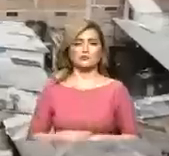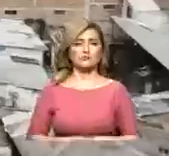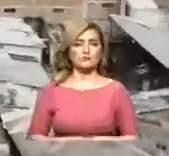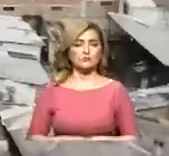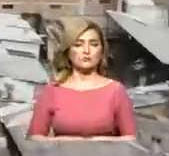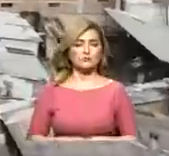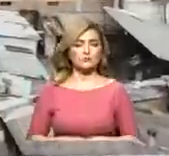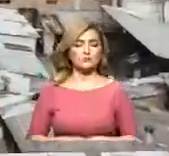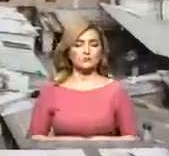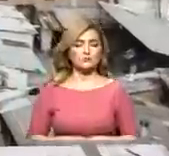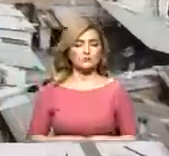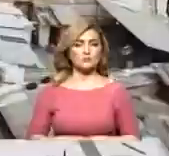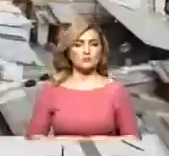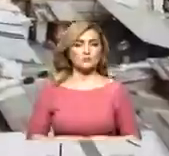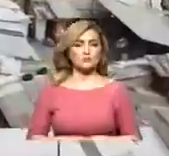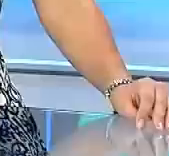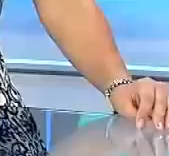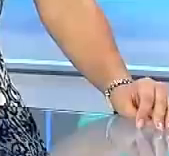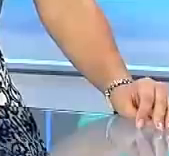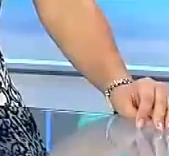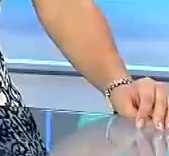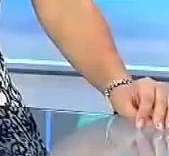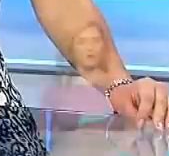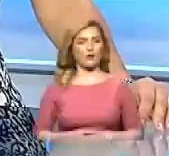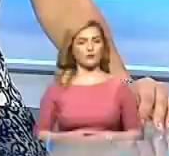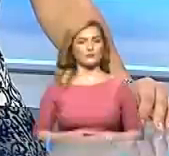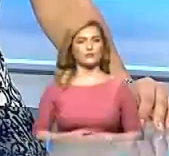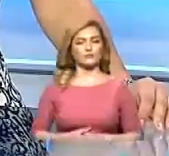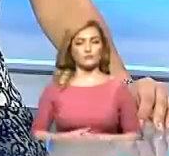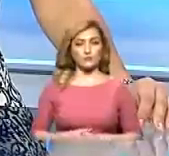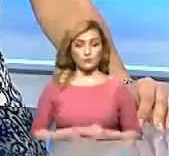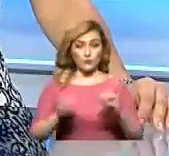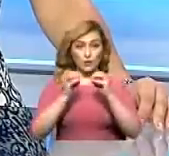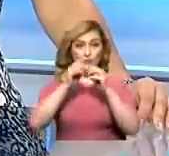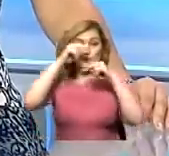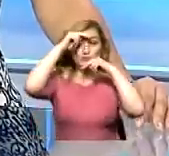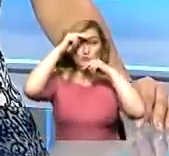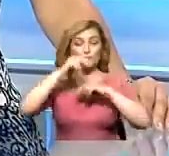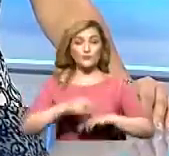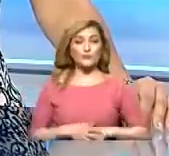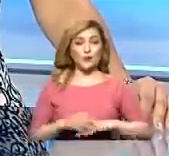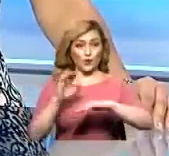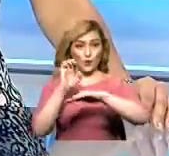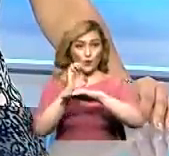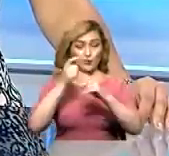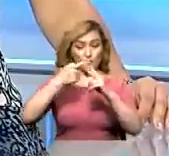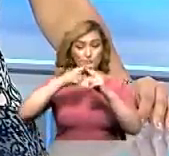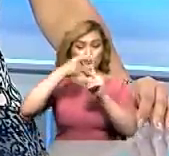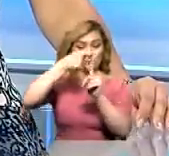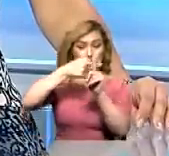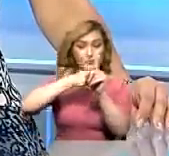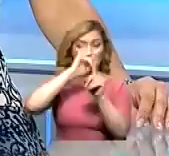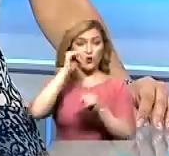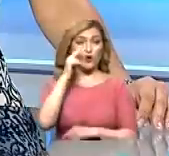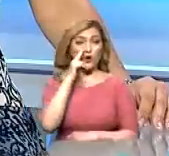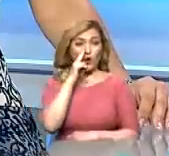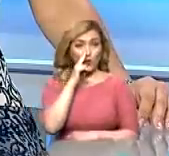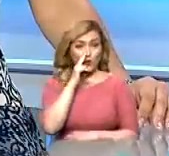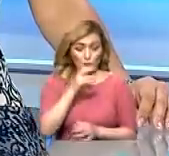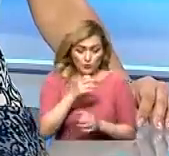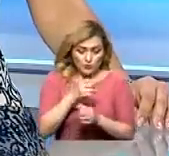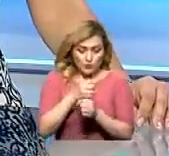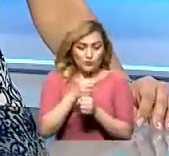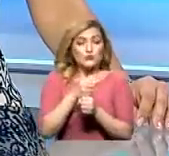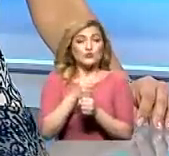Freddy Paredes, 24 horas. Estamos de regreso con más noticias. Ecuador iniciará el mes de junio con medidas de